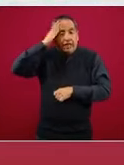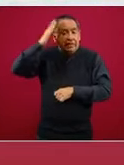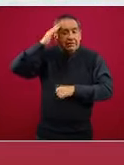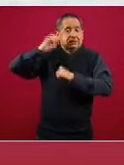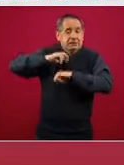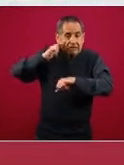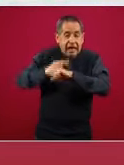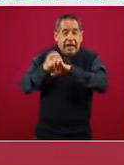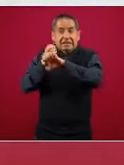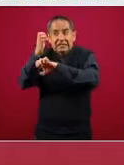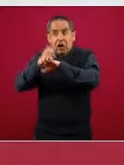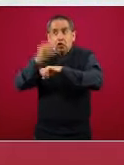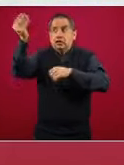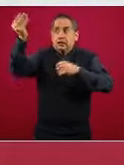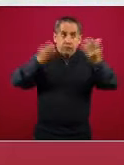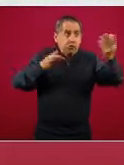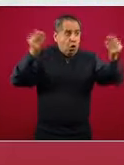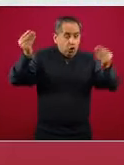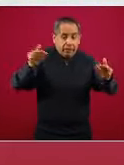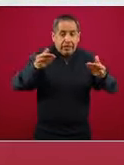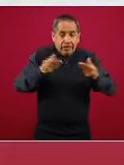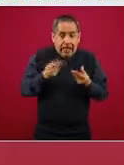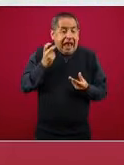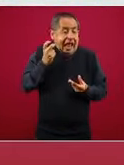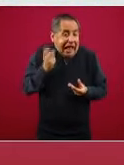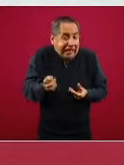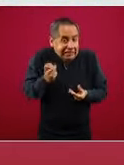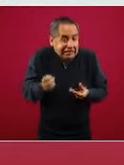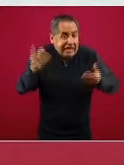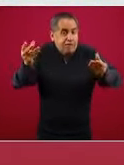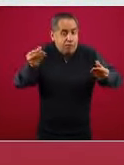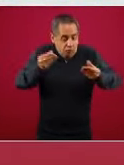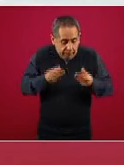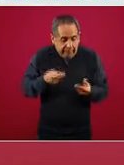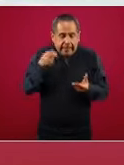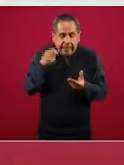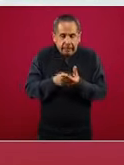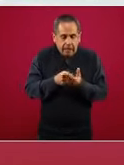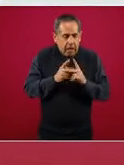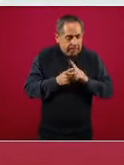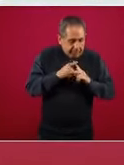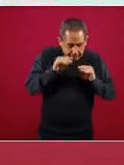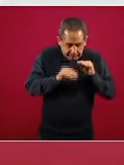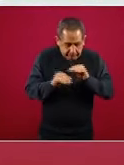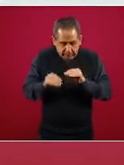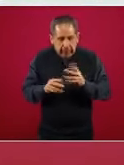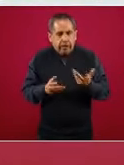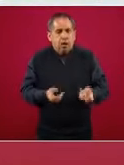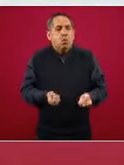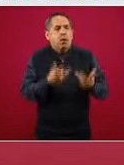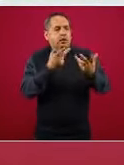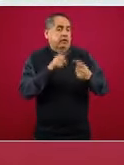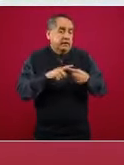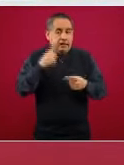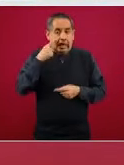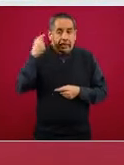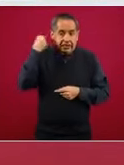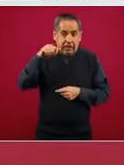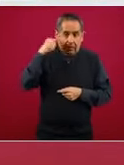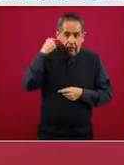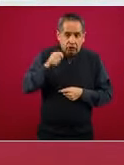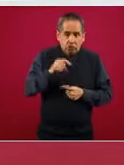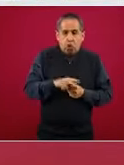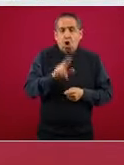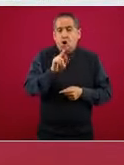sanitarias de los estados, de acuerdo a ese informe, tenemos esta ocupación. En Tabasco